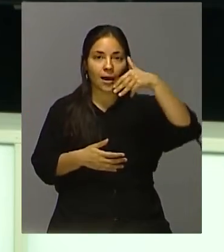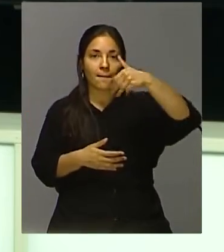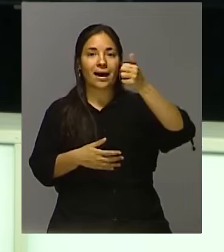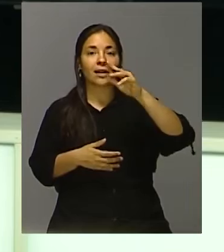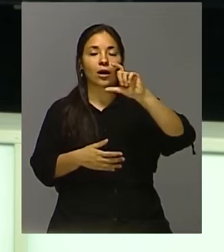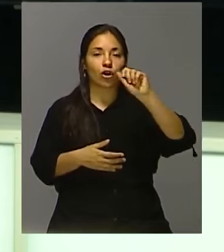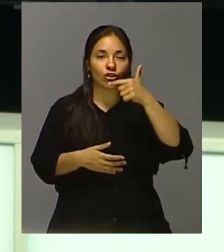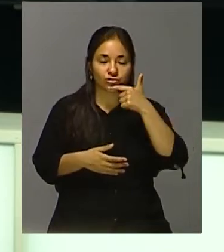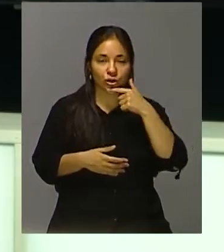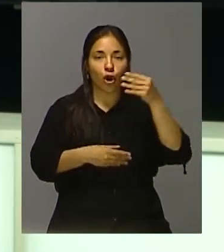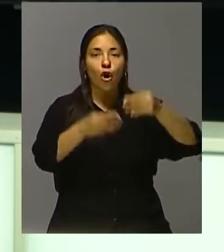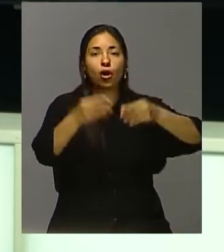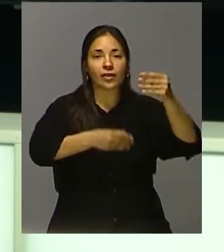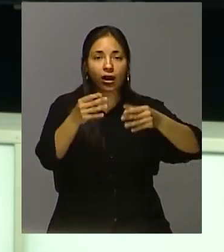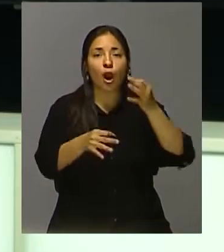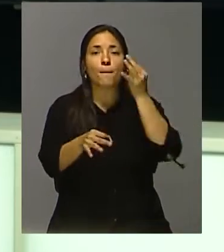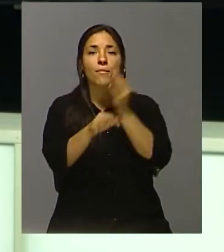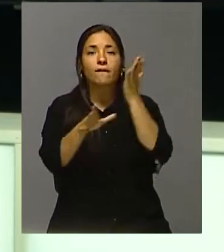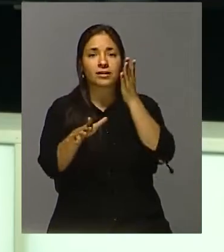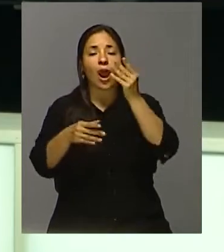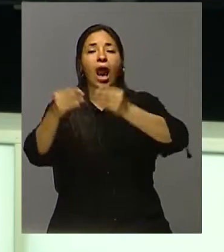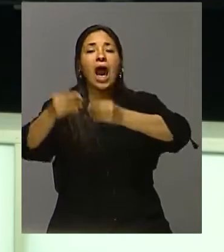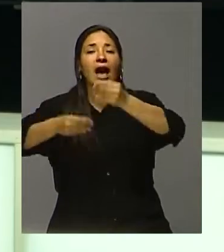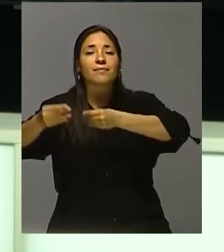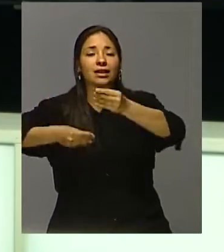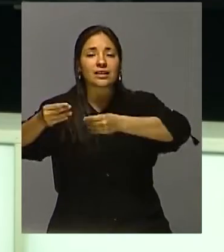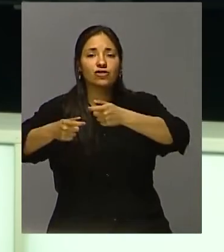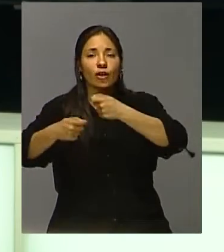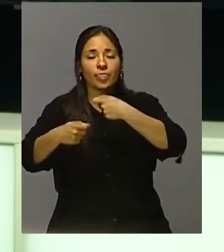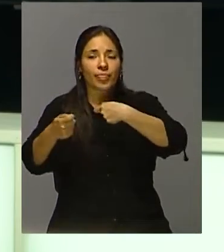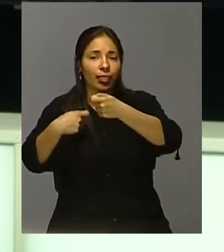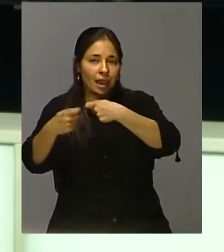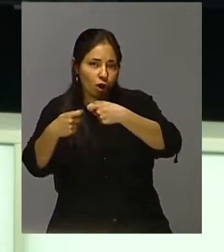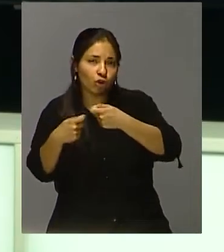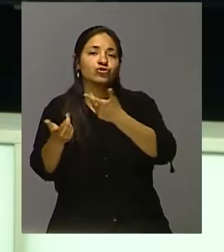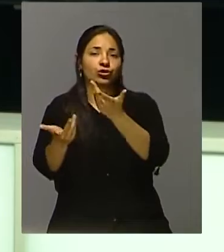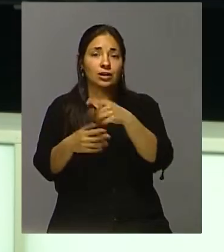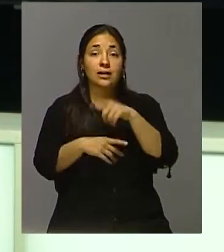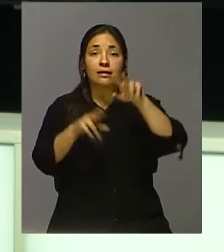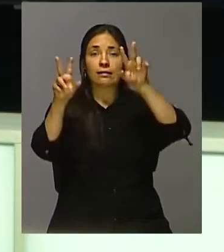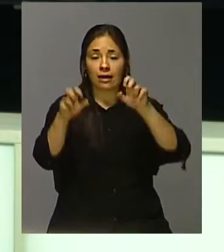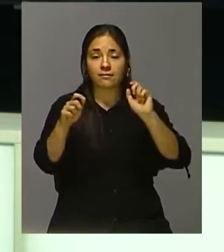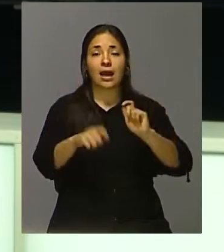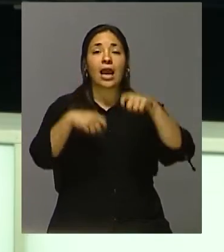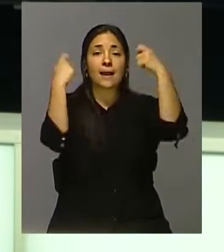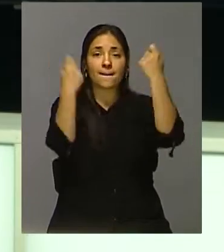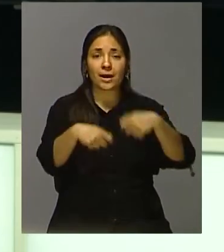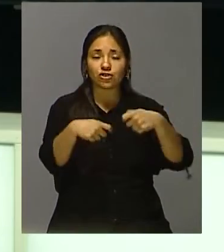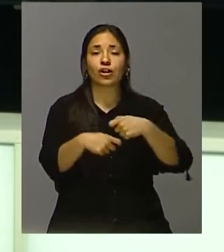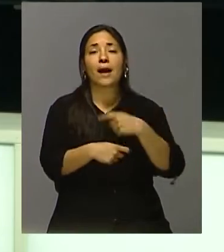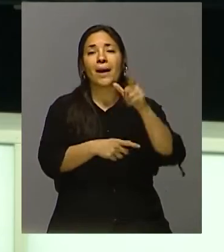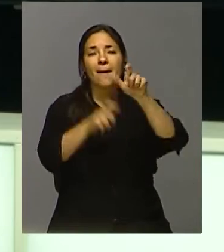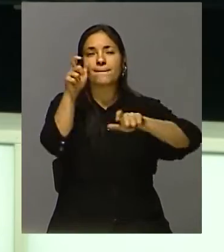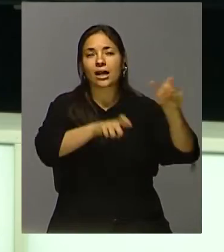contador especialista en administración de negocios, hablándonos de este tema que hoy nos propusimos y es inversiones para principiantes. Y en este